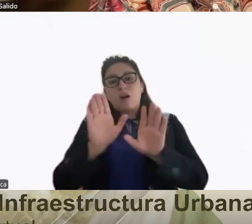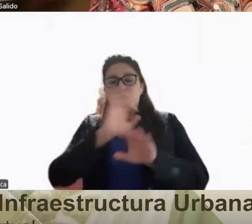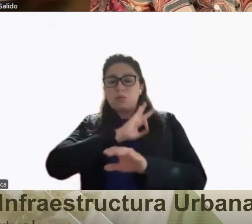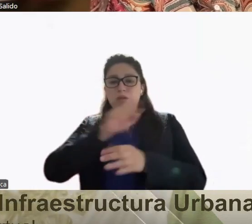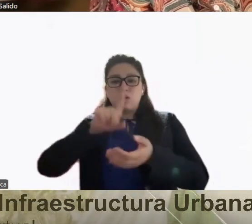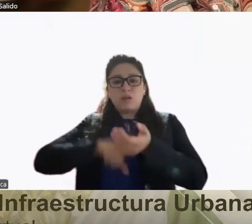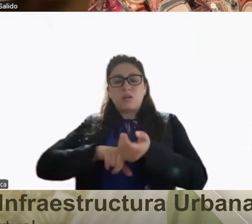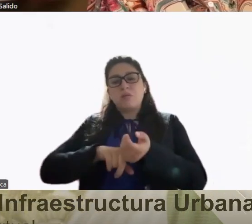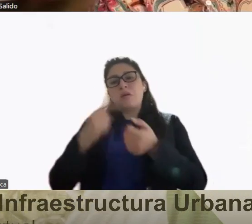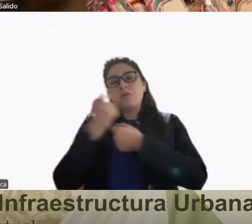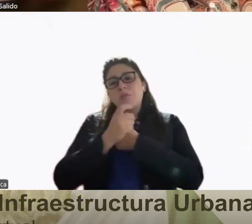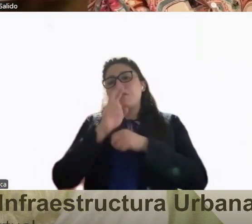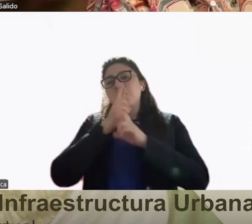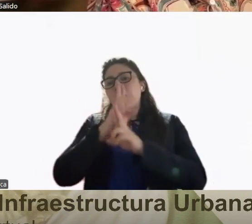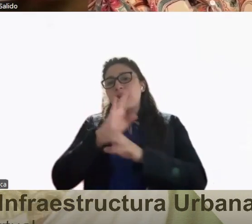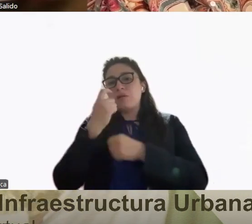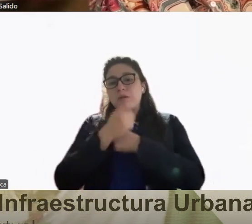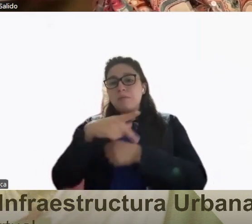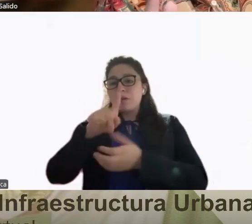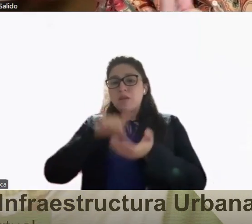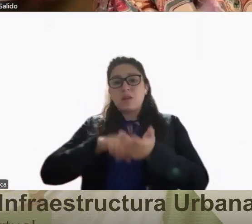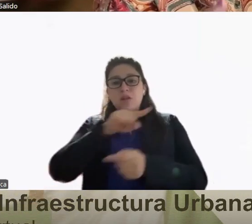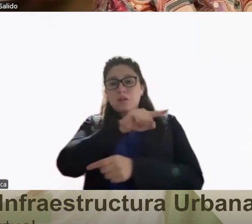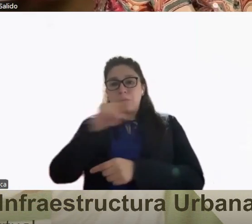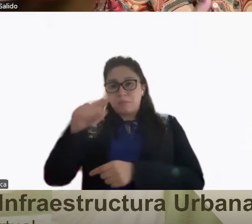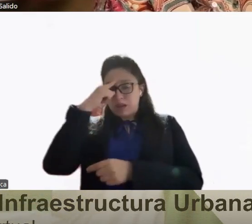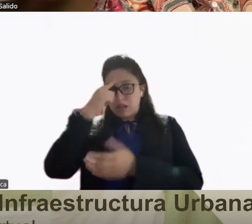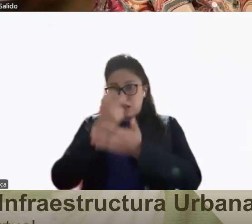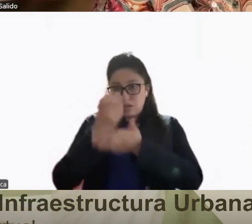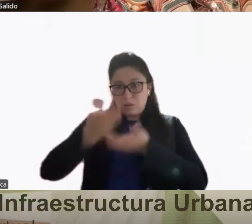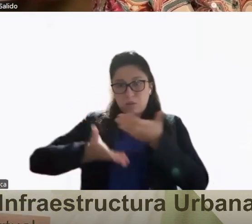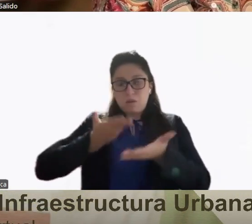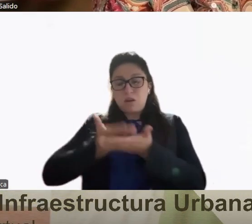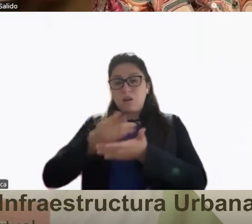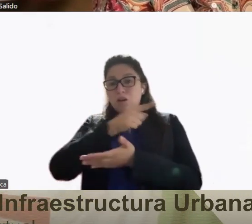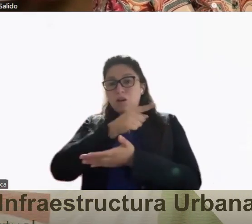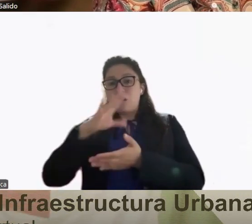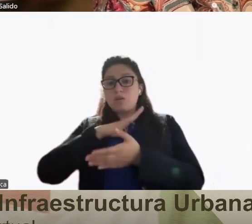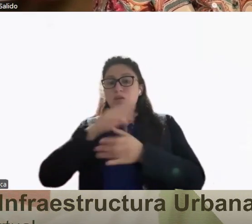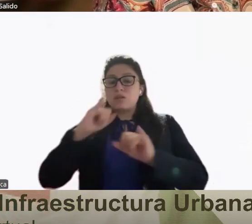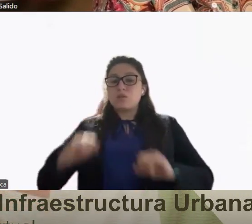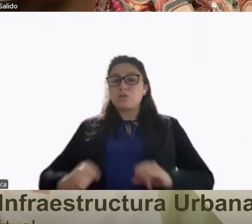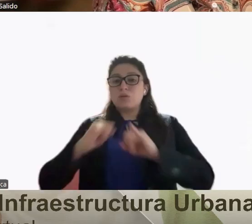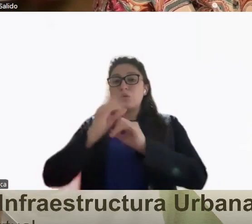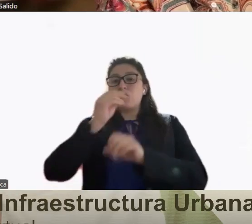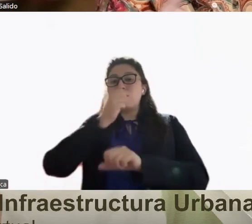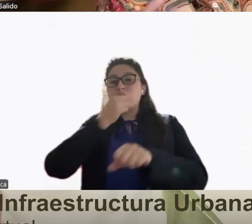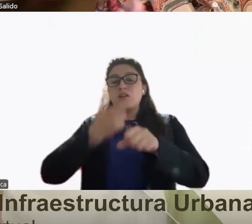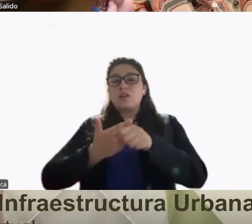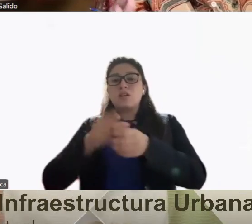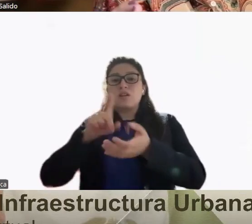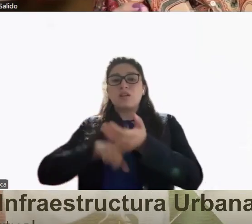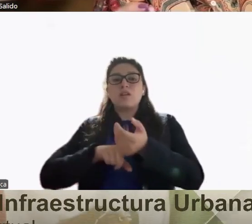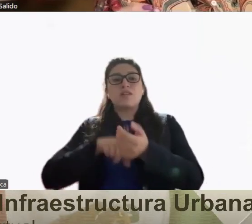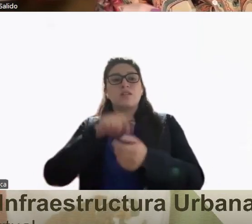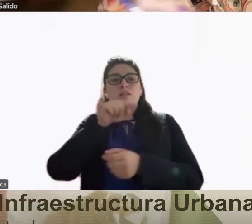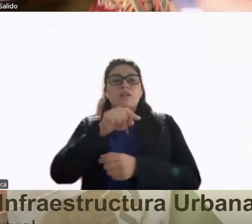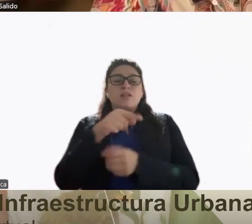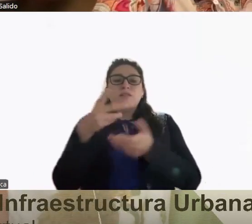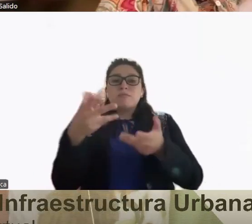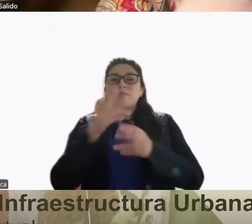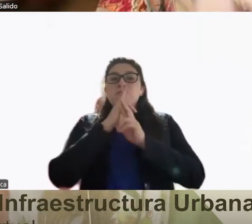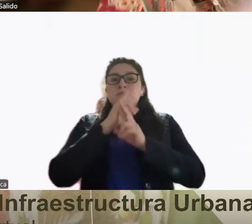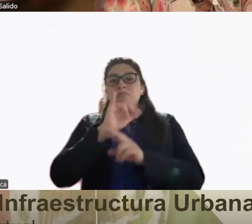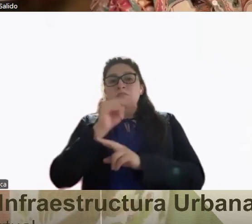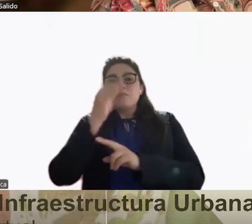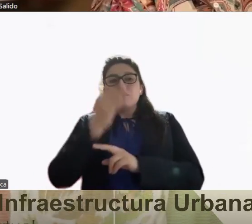no hay ninguna opinión en contra para este planteamiento, salvo el tema de la alcaldía, que como bien sabemos no es vinculatoria. Y la